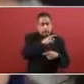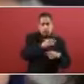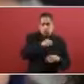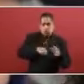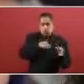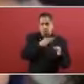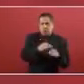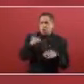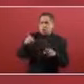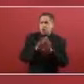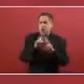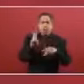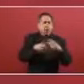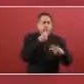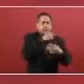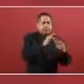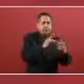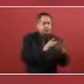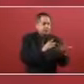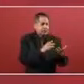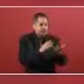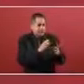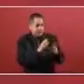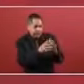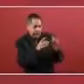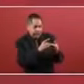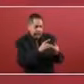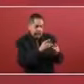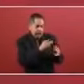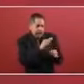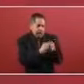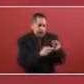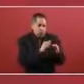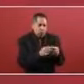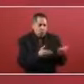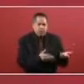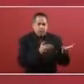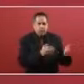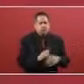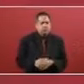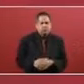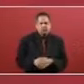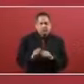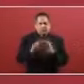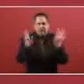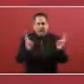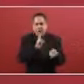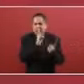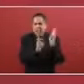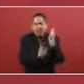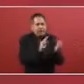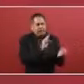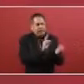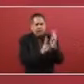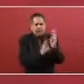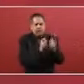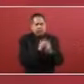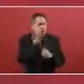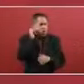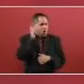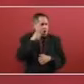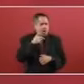con esto que usted ha dicho que pues no es ilegal, pero es inmoral? ¿Cómo se les va a convencer? Vamos a hablar con todos y yo espero